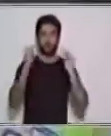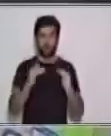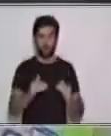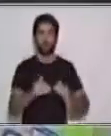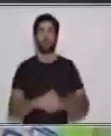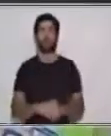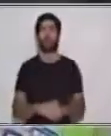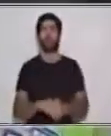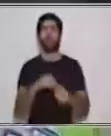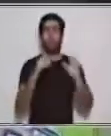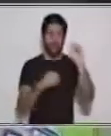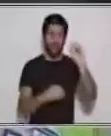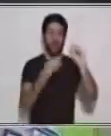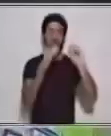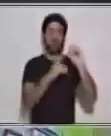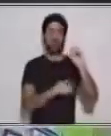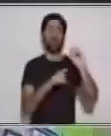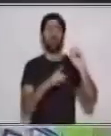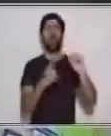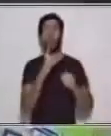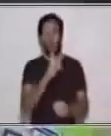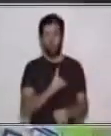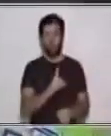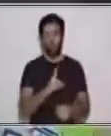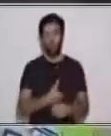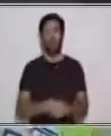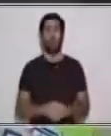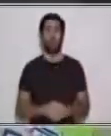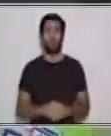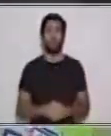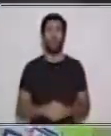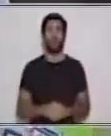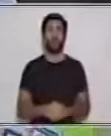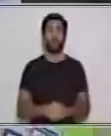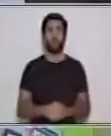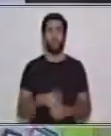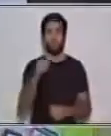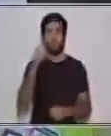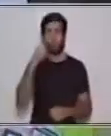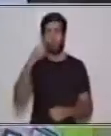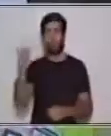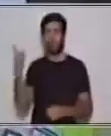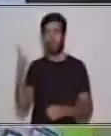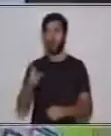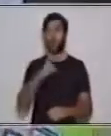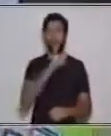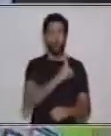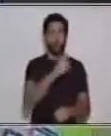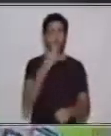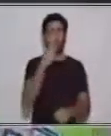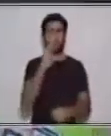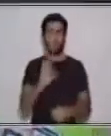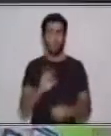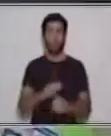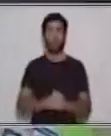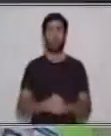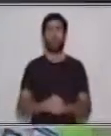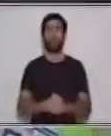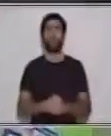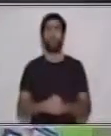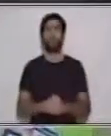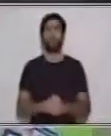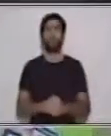¿qué número sigue en el orden? Número 1. Coloco los que dijeron que tenían un hermano. Vamos a